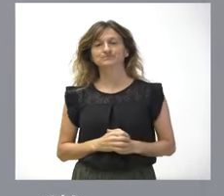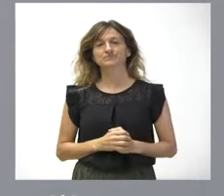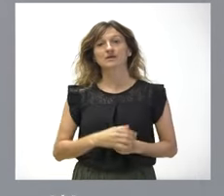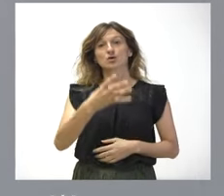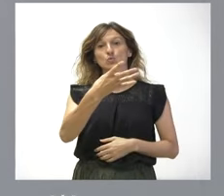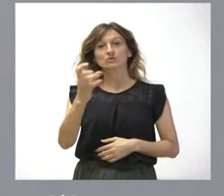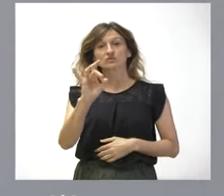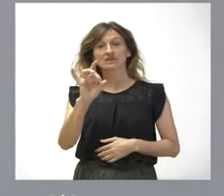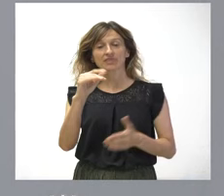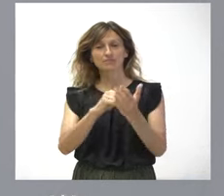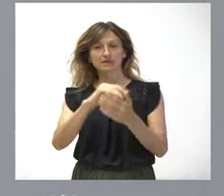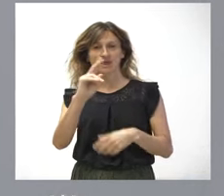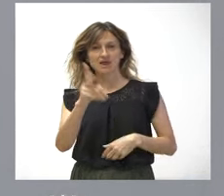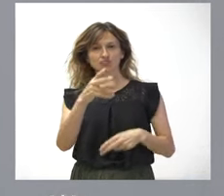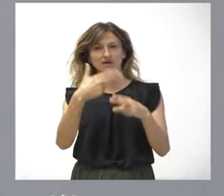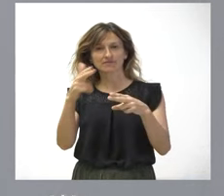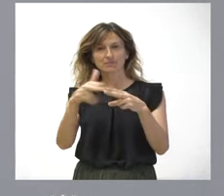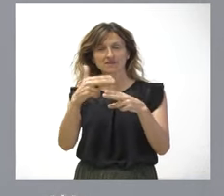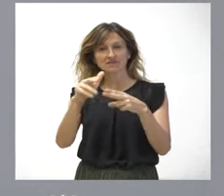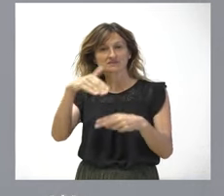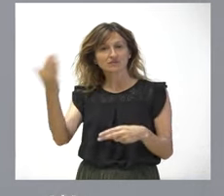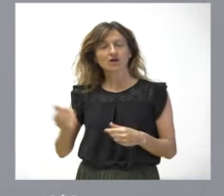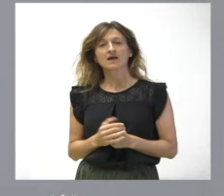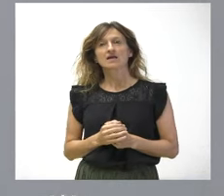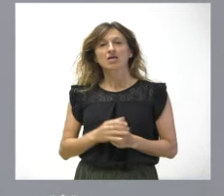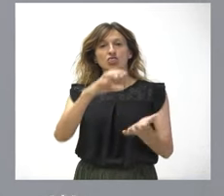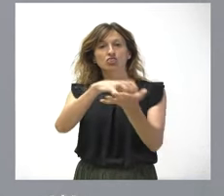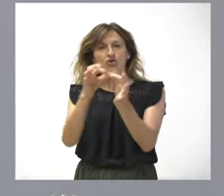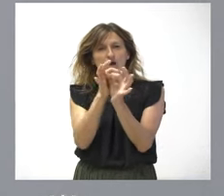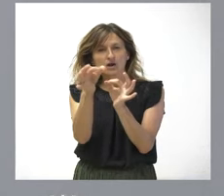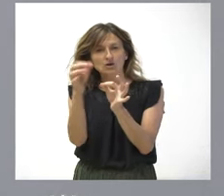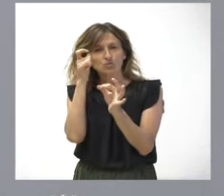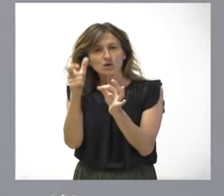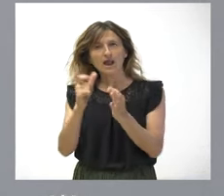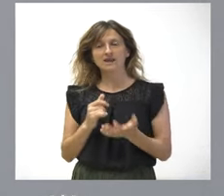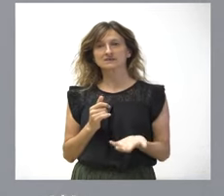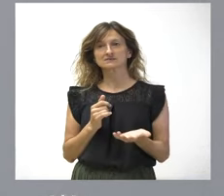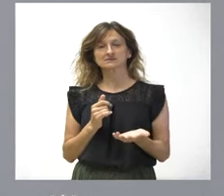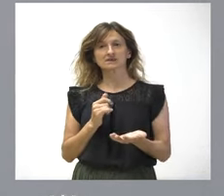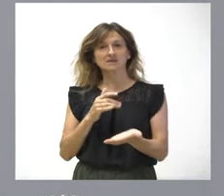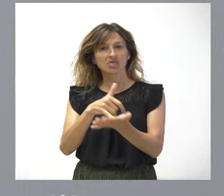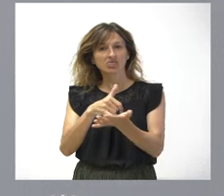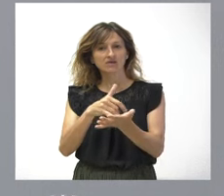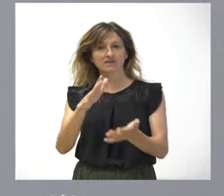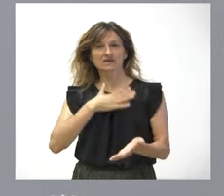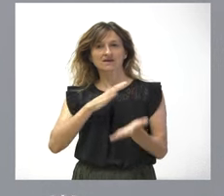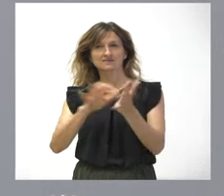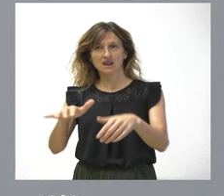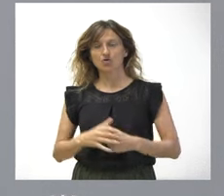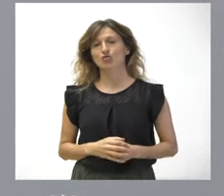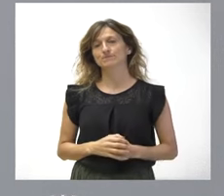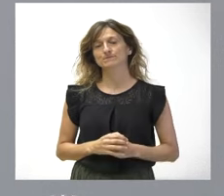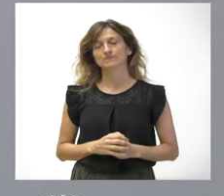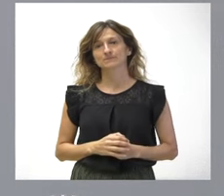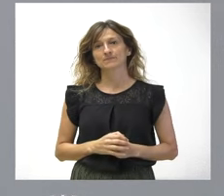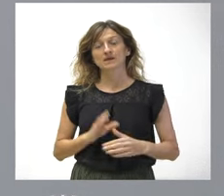415,000 para actividades extraescolares en centros educativos en zonas Rurales y vulnerables de nuestra comunidad